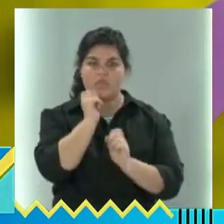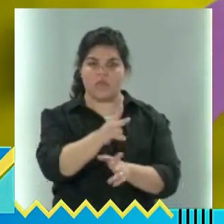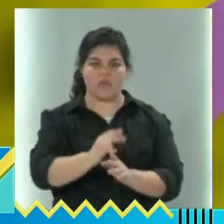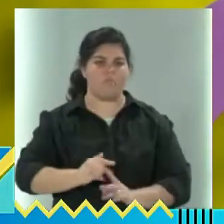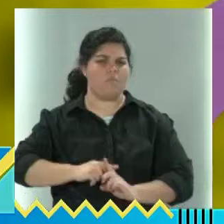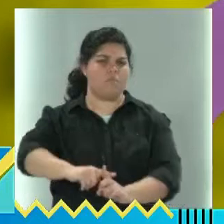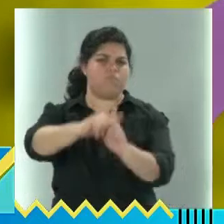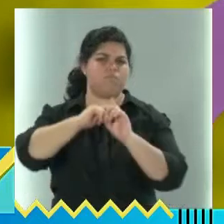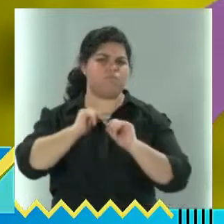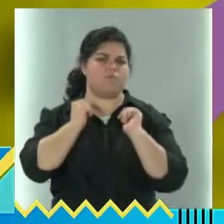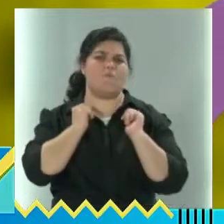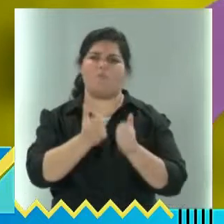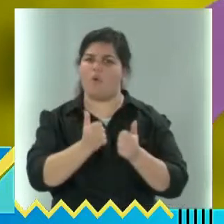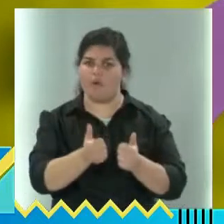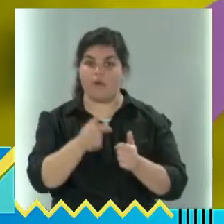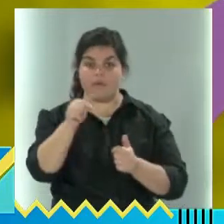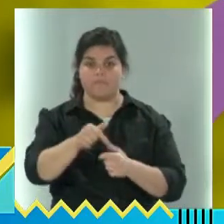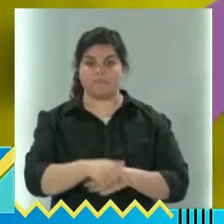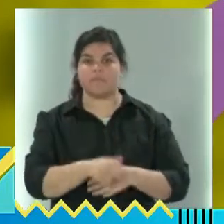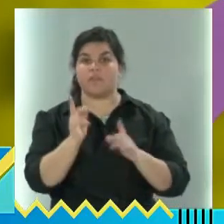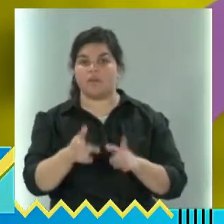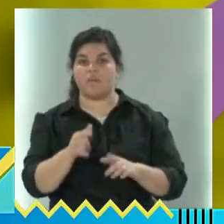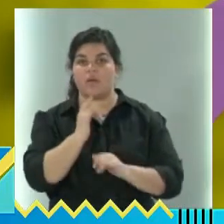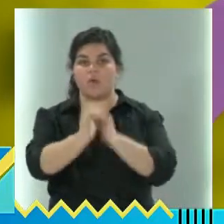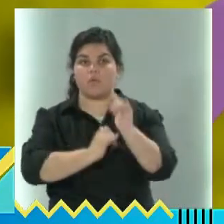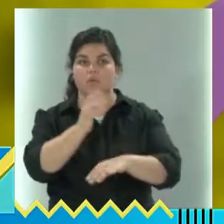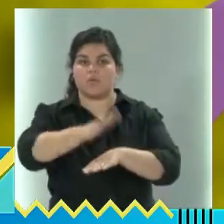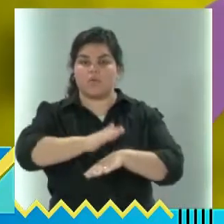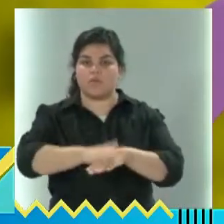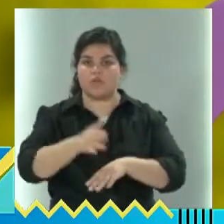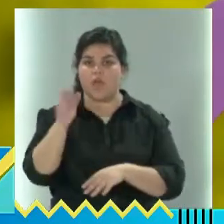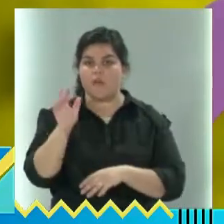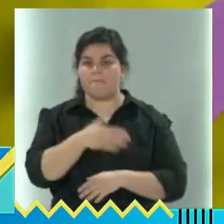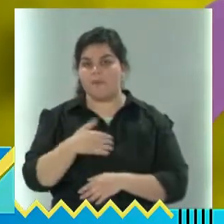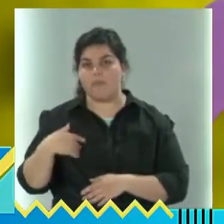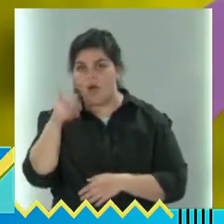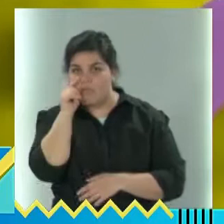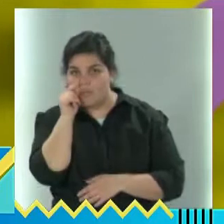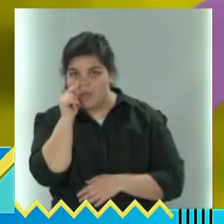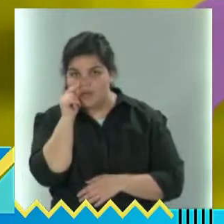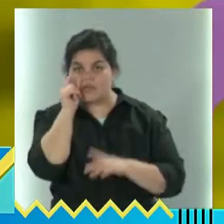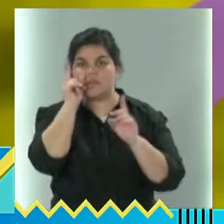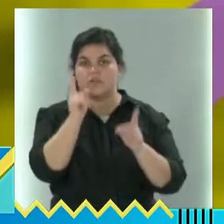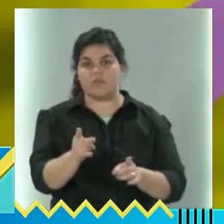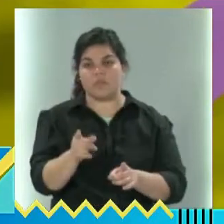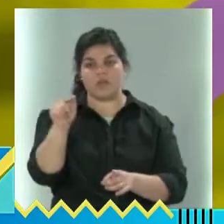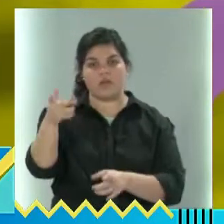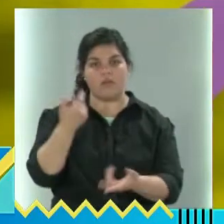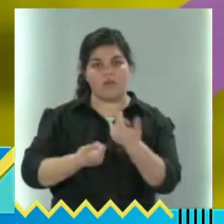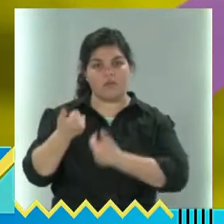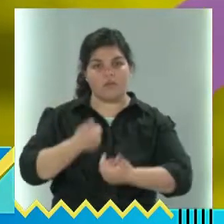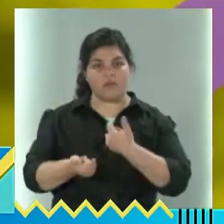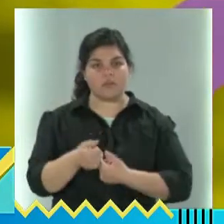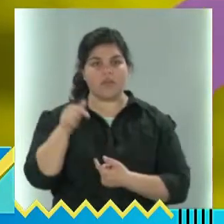su concepción y desde lo que plantea. Habla también de la responsabilidad de los padres, nos vamos a meter en ello, y por supuesto lo que venía hablando también Adrián, que tiene que ver